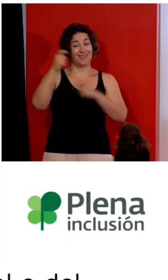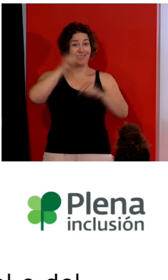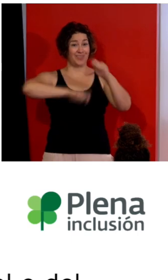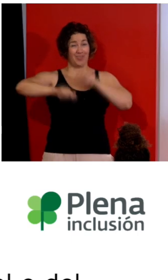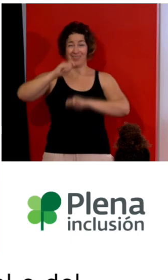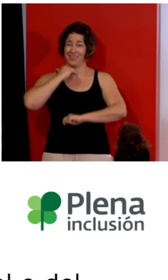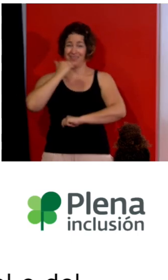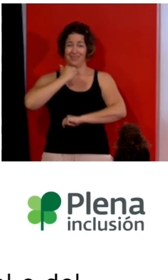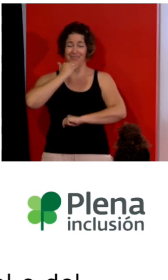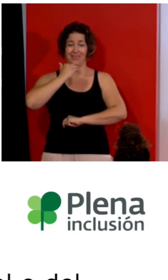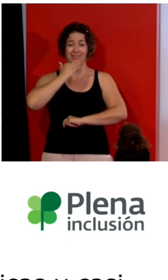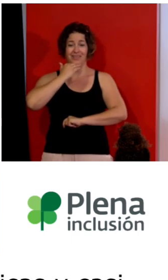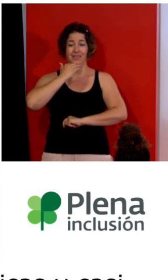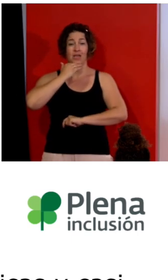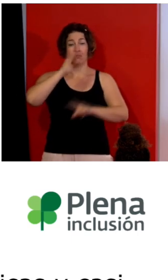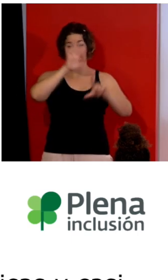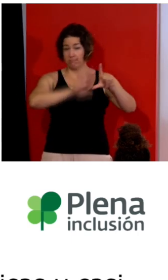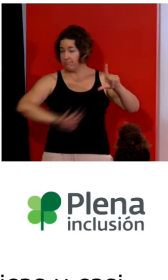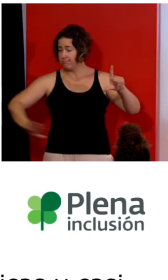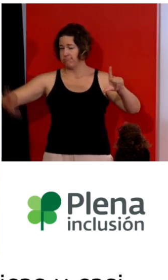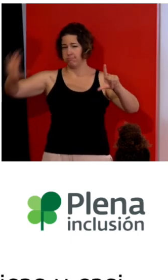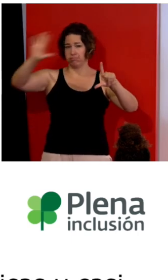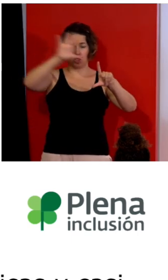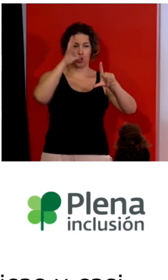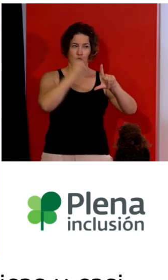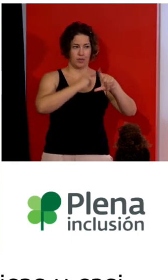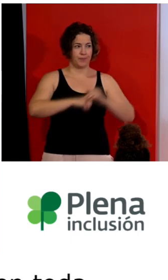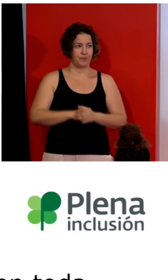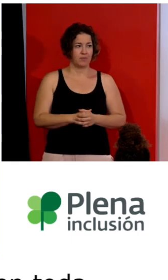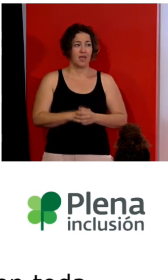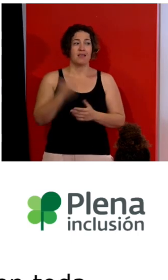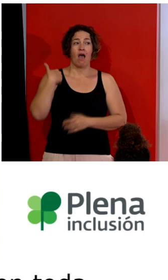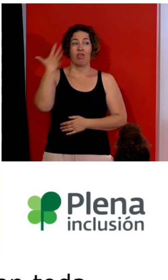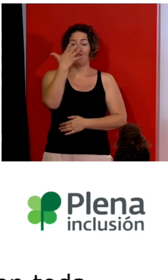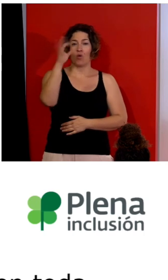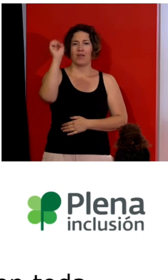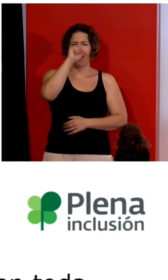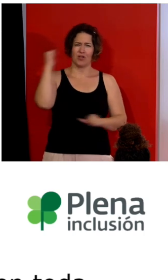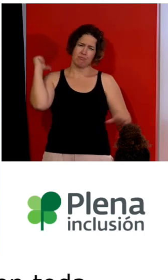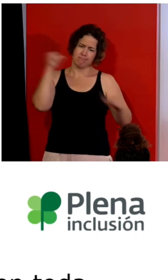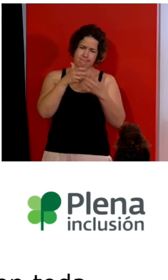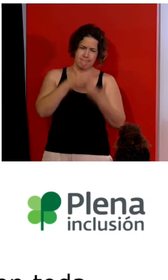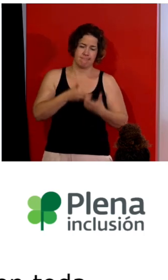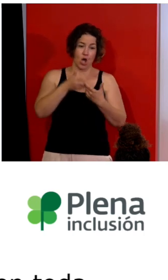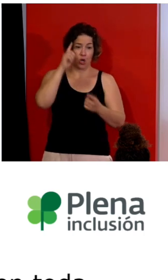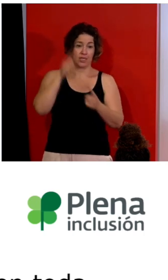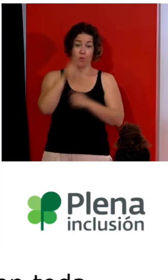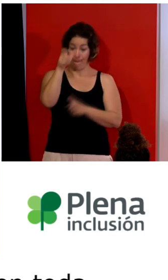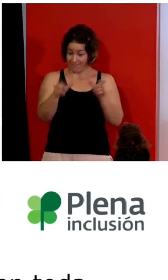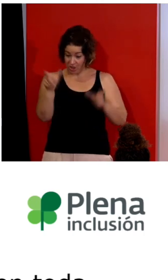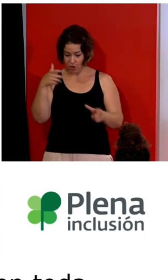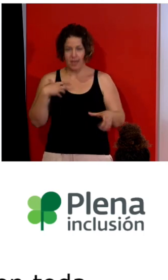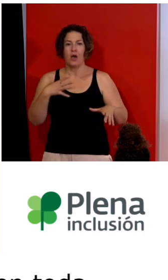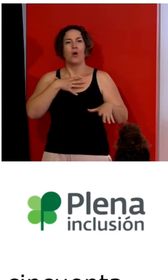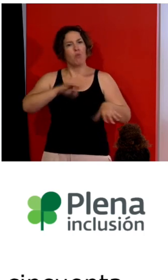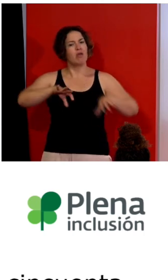asociaciones presentes en toda nuestra geografía, que llevan más de 50 años luchando para que estas personas ocupen